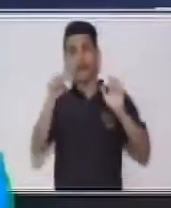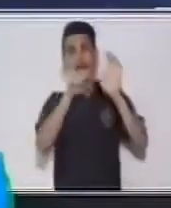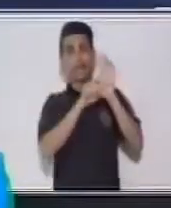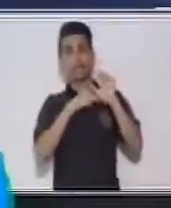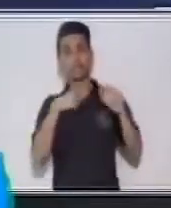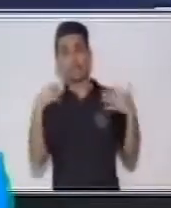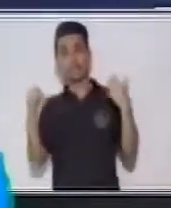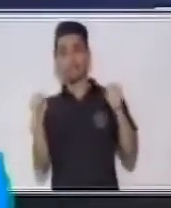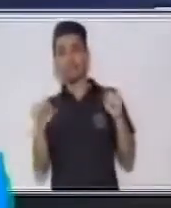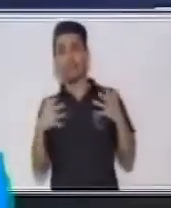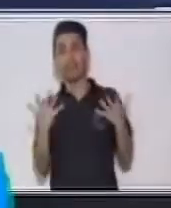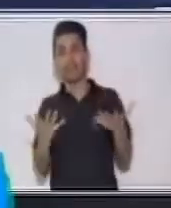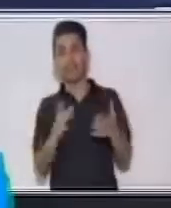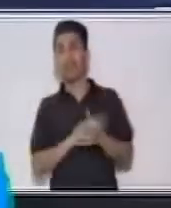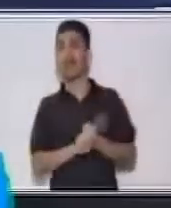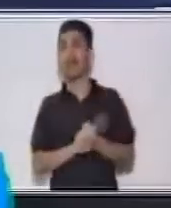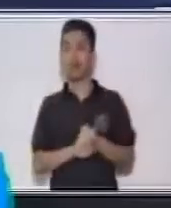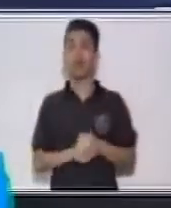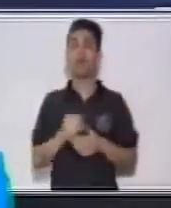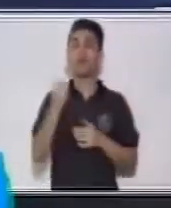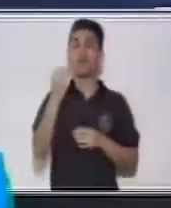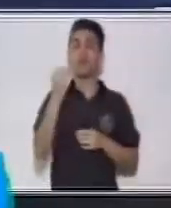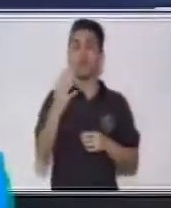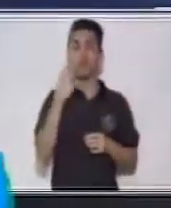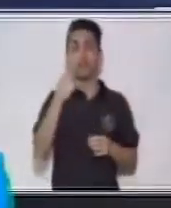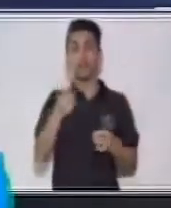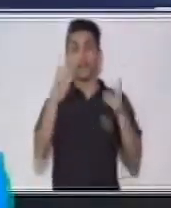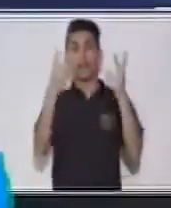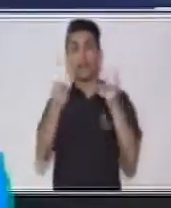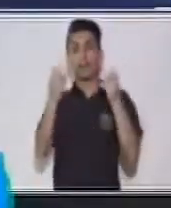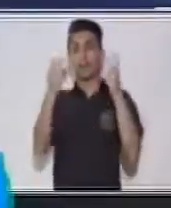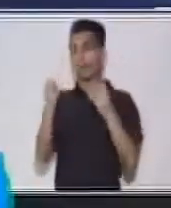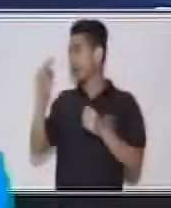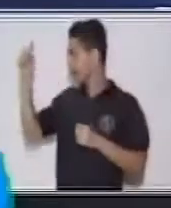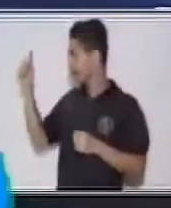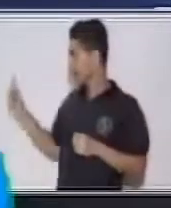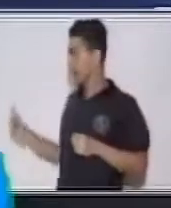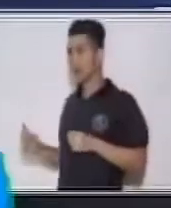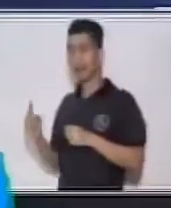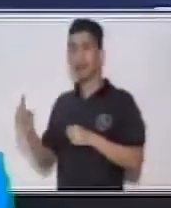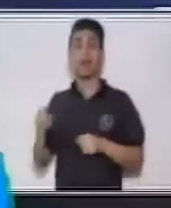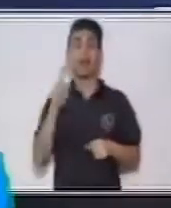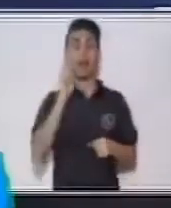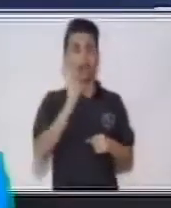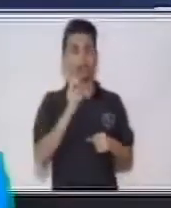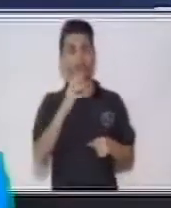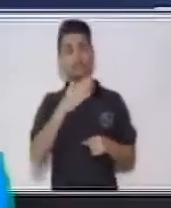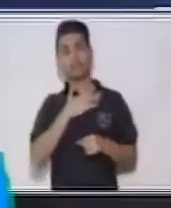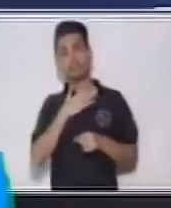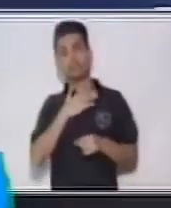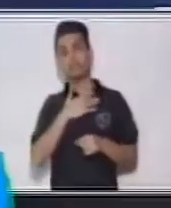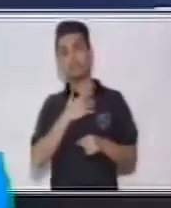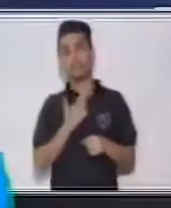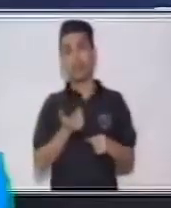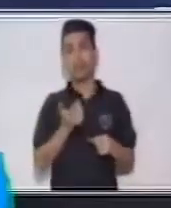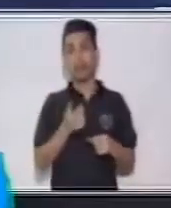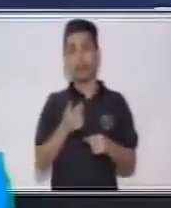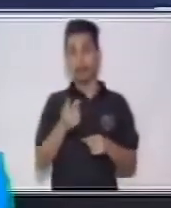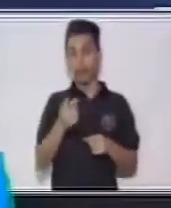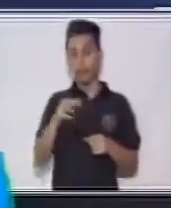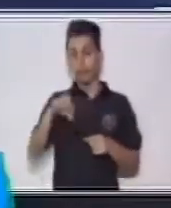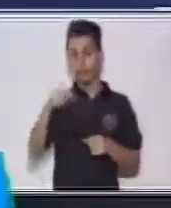hacer hubo un número que se repitió ese puede ser un patrón porque el patrón es aquello que se repite